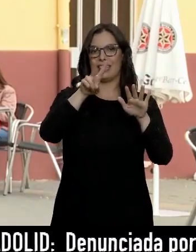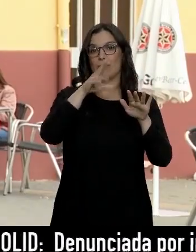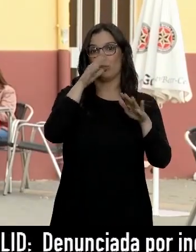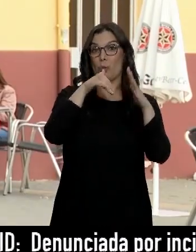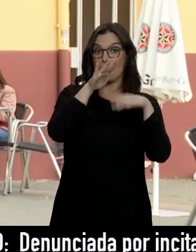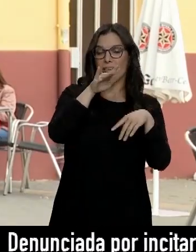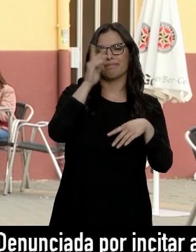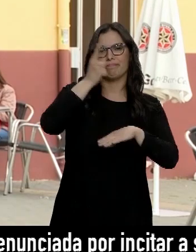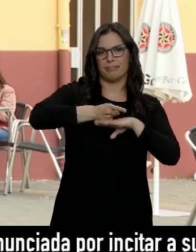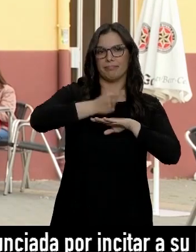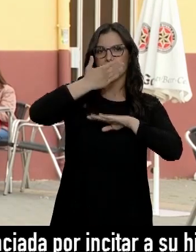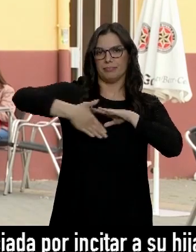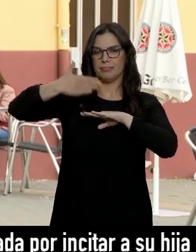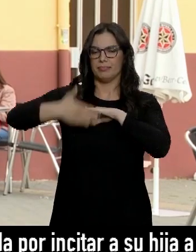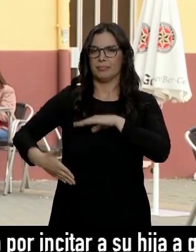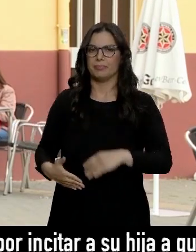casos.